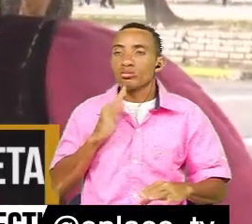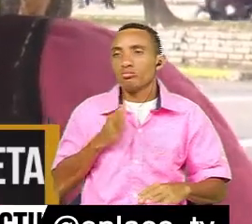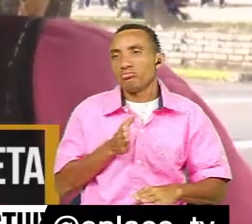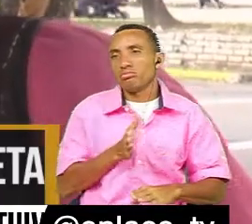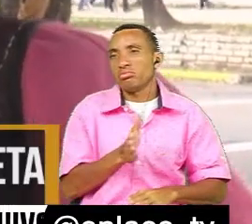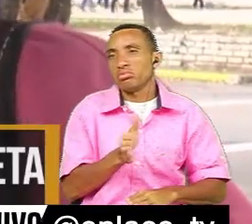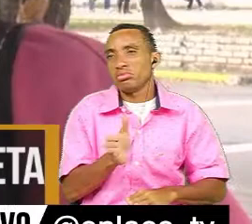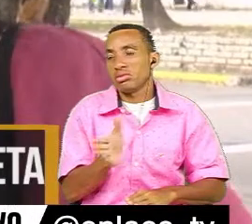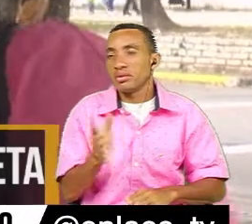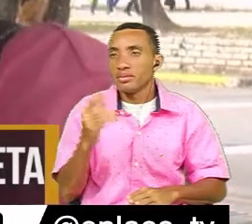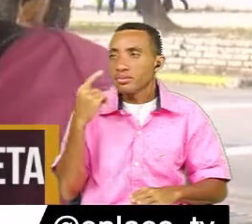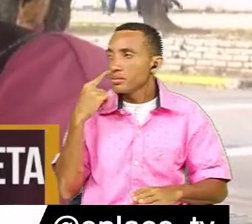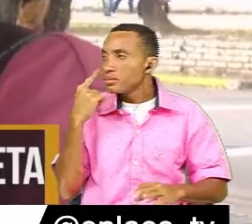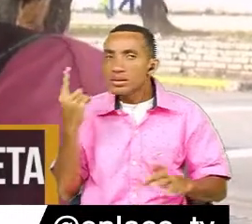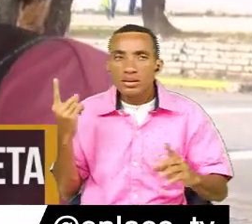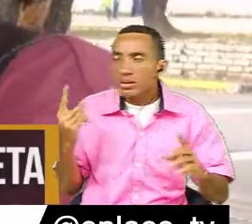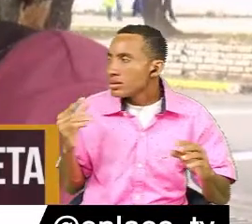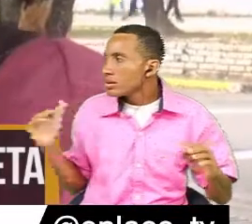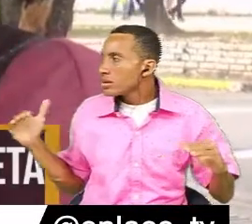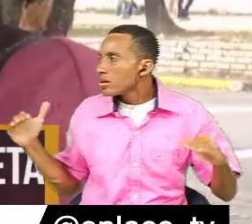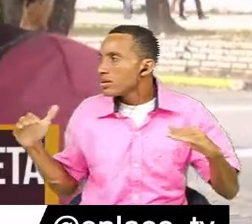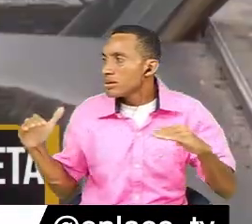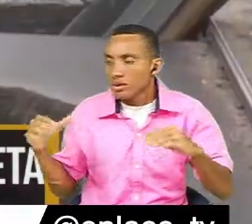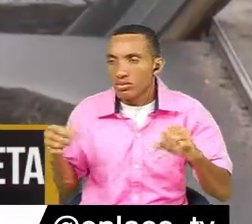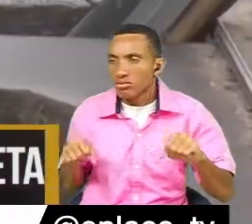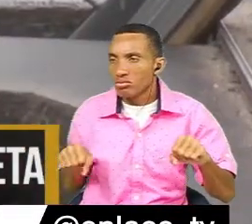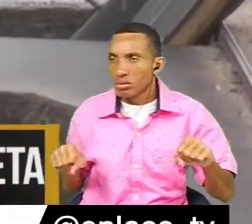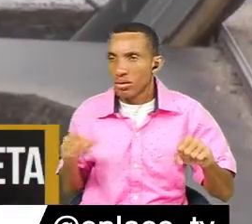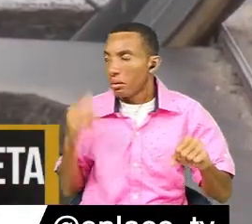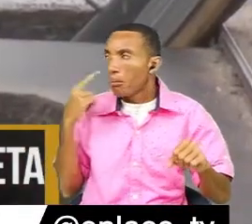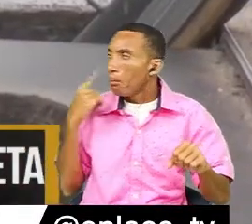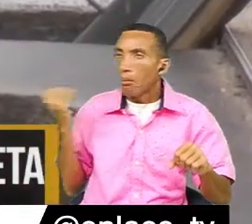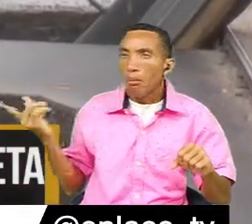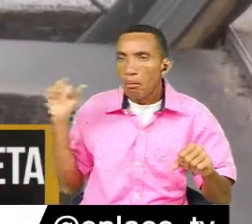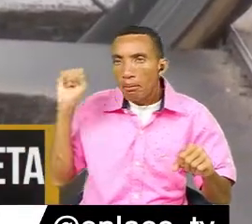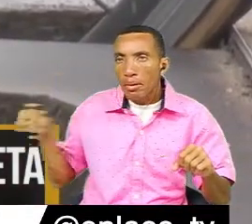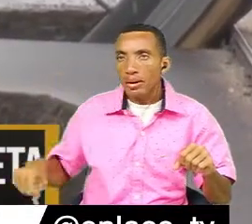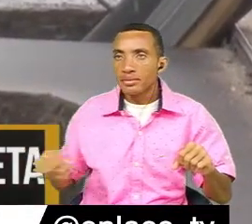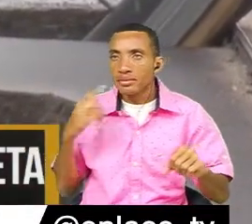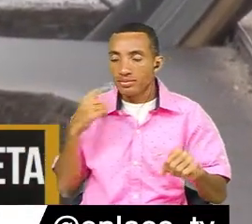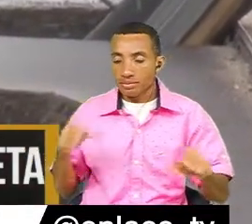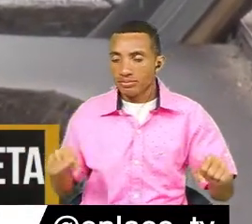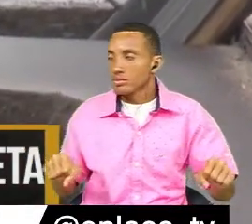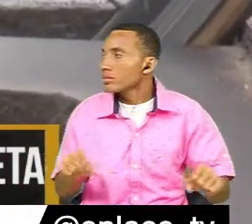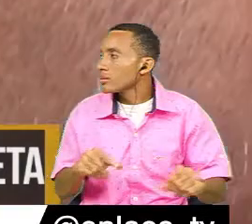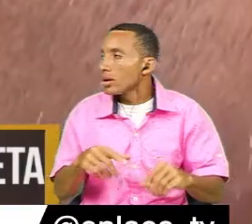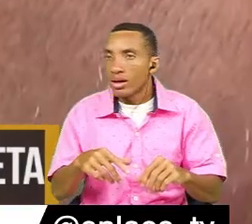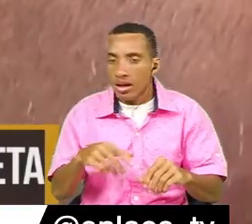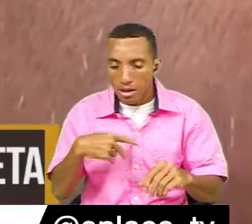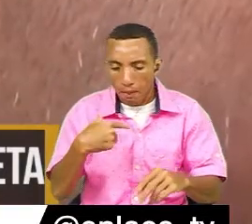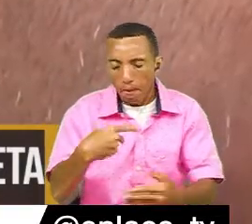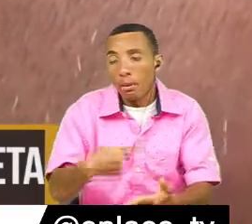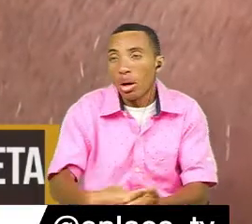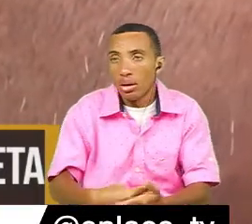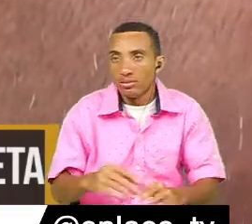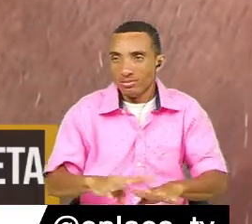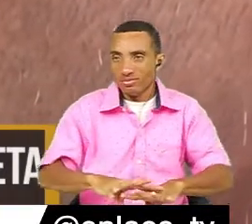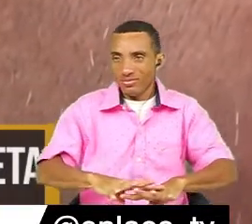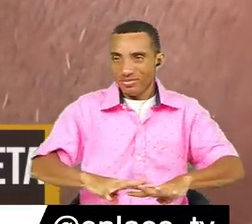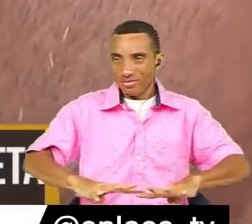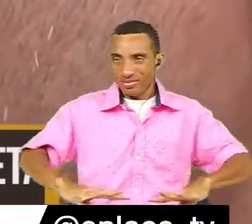de venga un carro del otro lado, entonces en ese momento no tuve pendiente de la rejilla. La cara cómo me quedó,